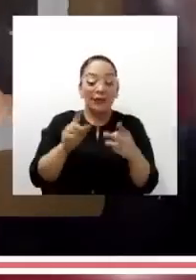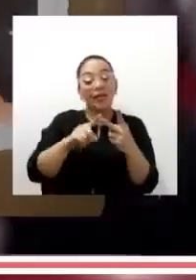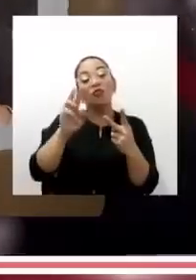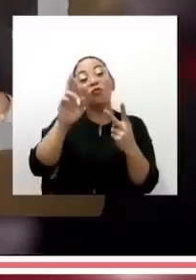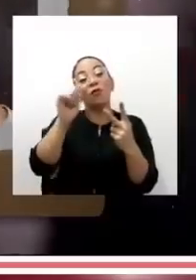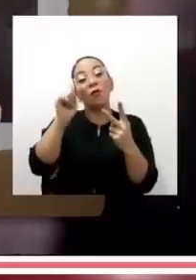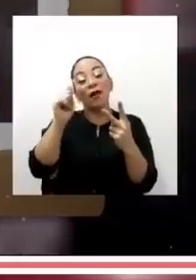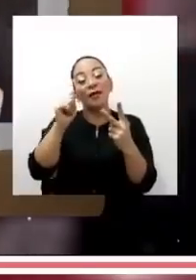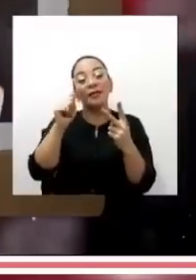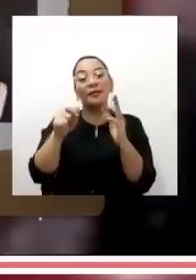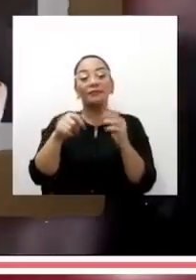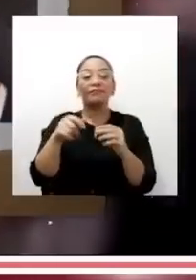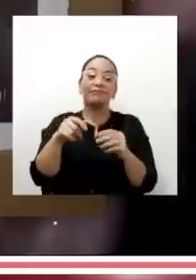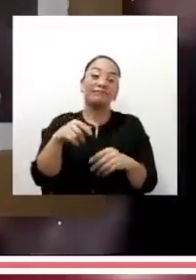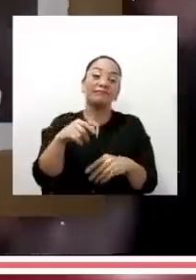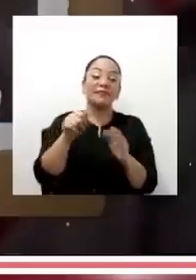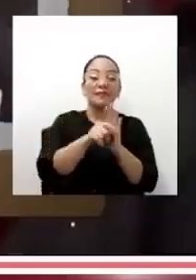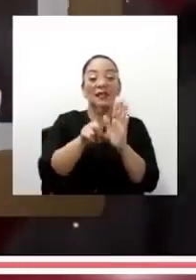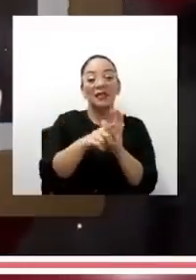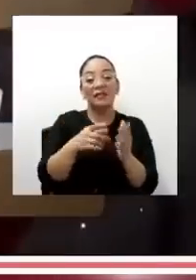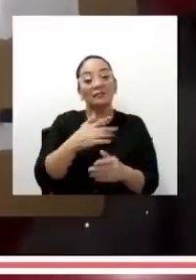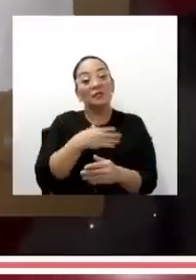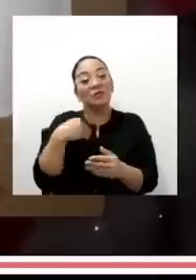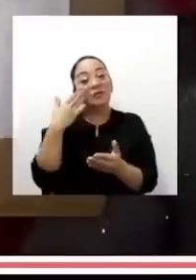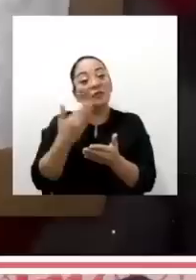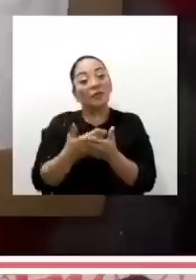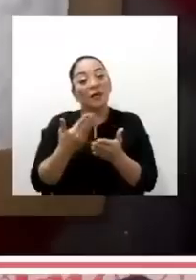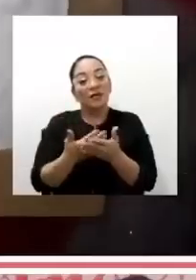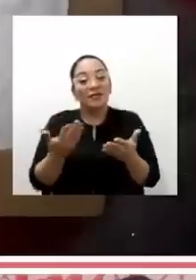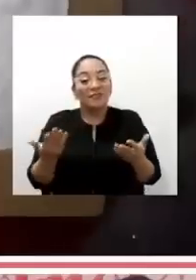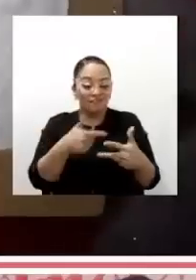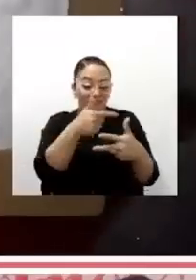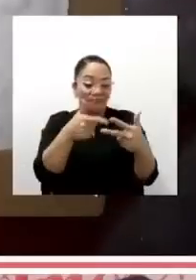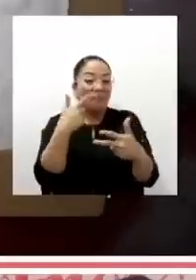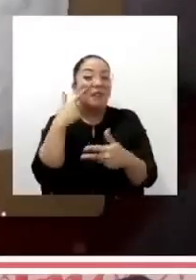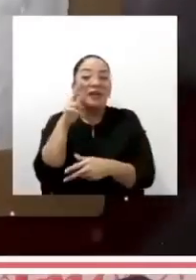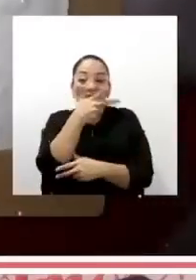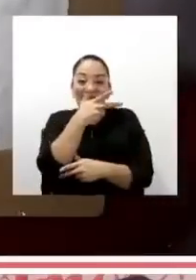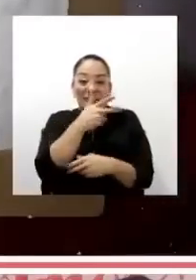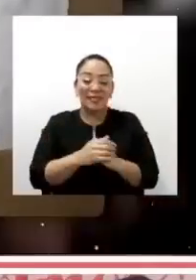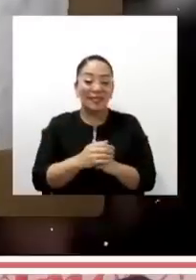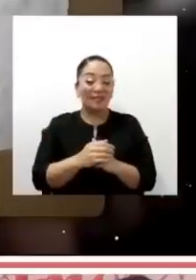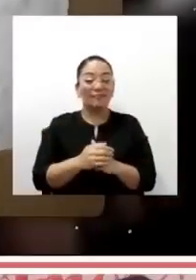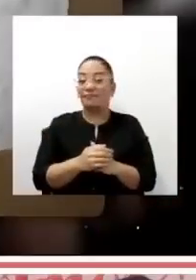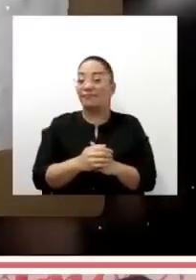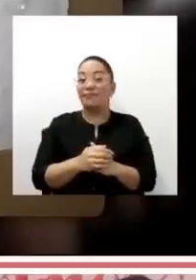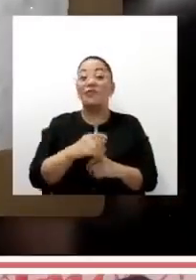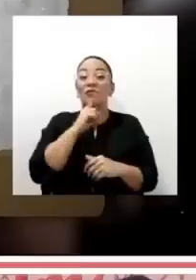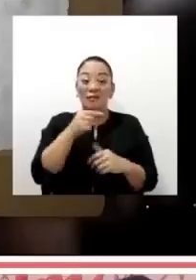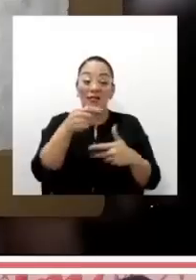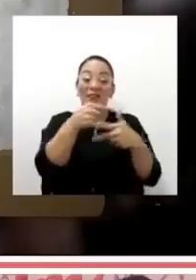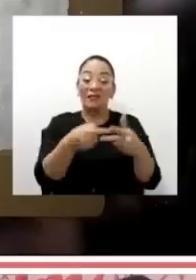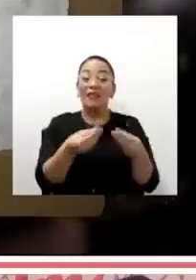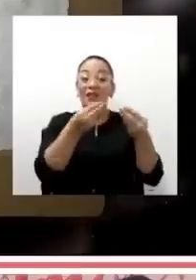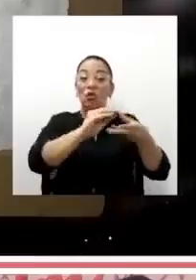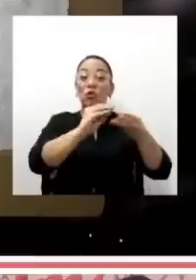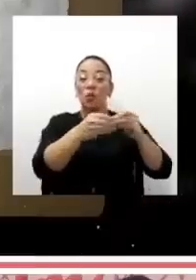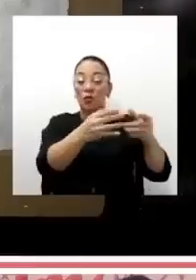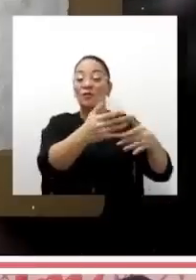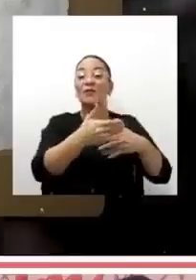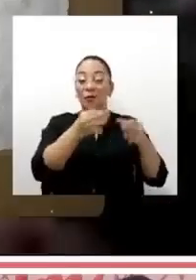Arias. Nos encantaría ver las pruebas. Denuncias que parecen chiste, pero que tienen asignado un expediente